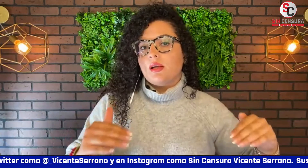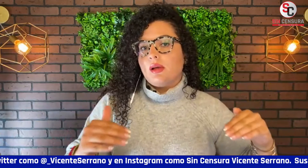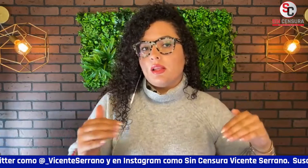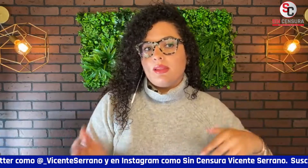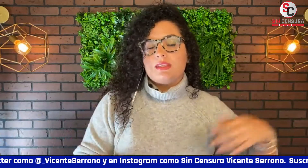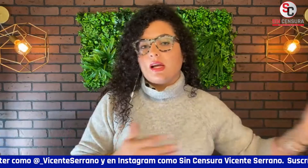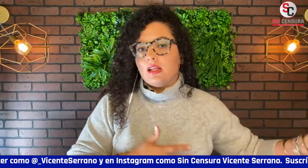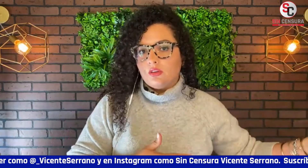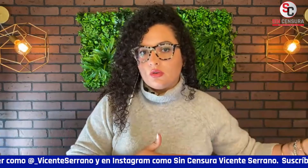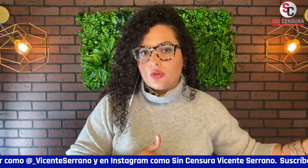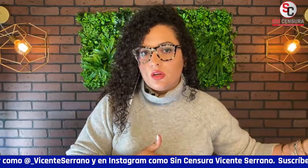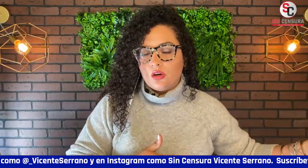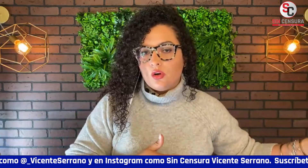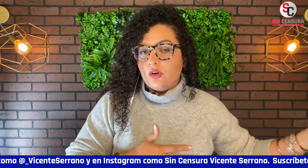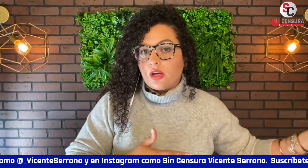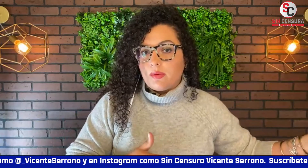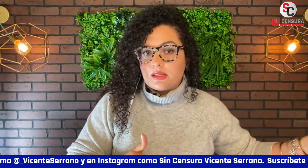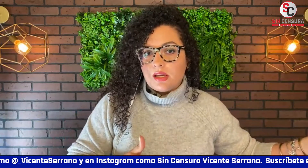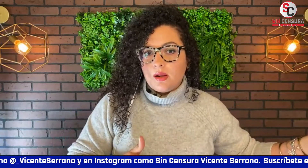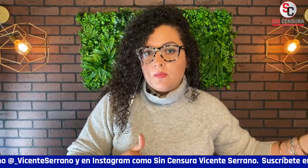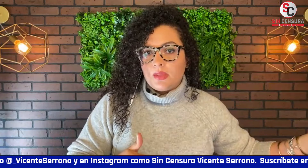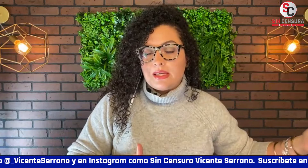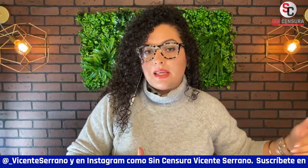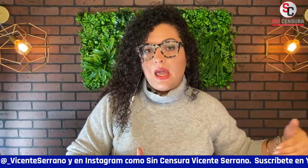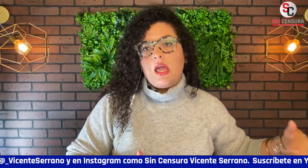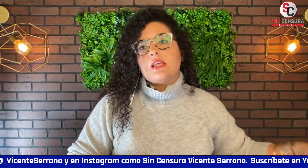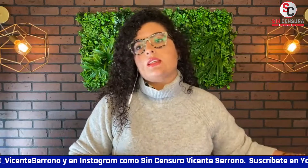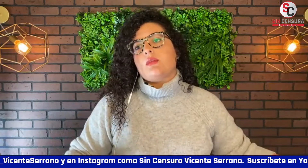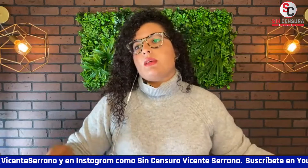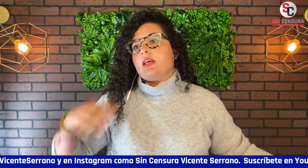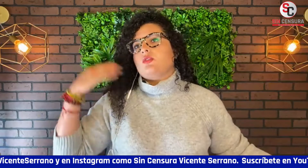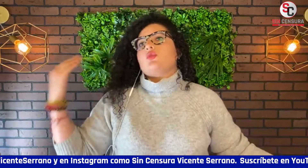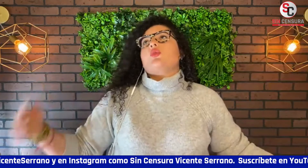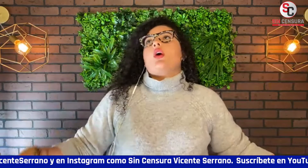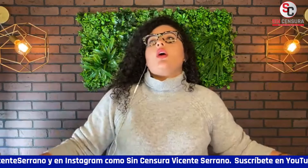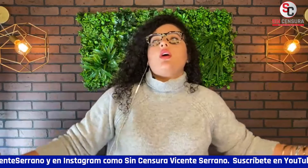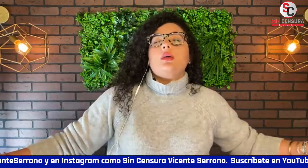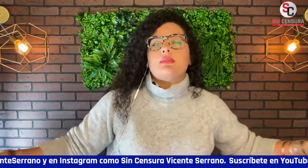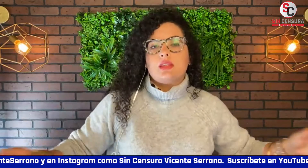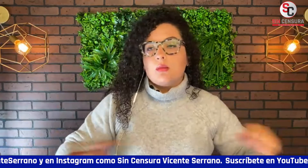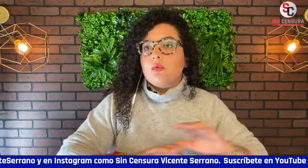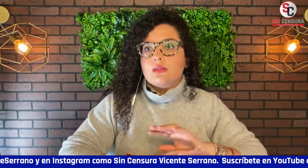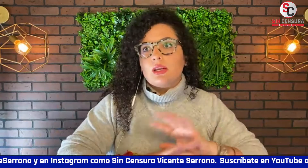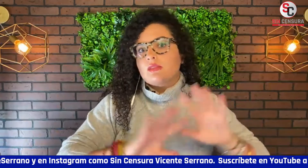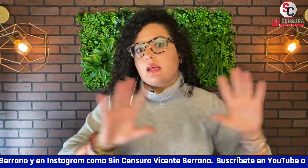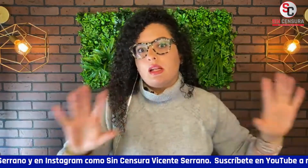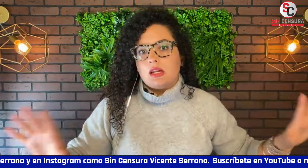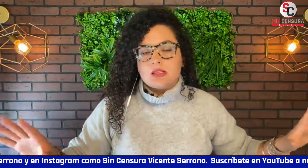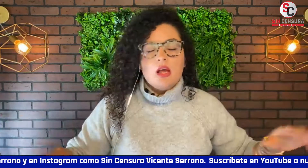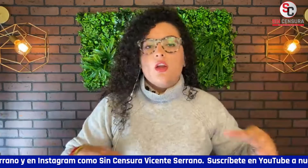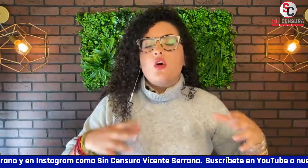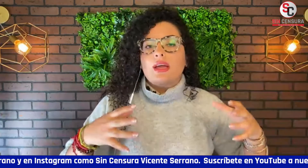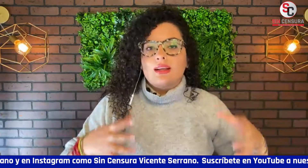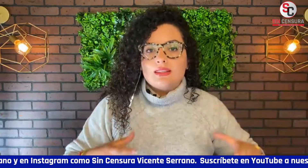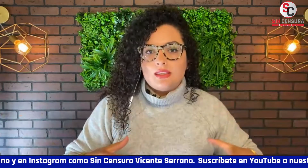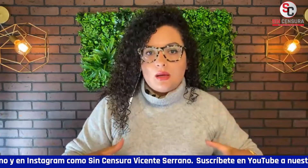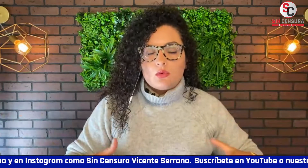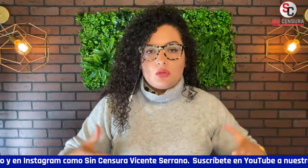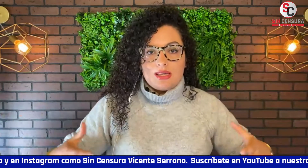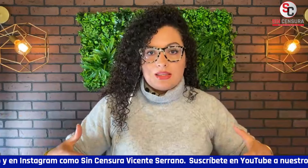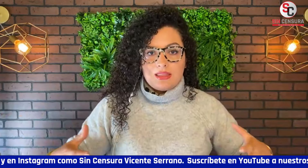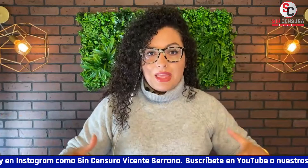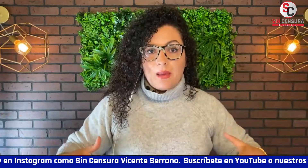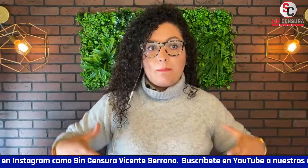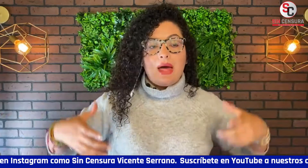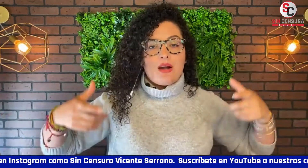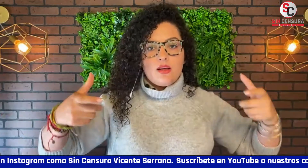no puedes elevar el debate sacándolos. Lo único que vas a hacer es que me censuró y vas a traer puras Marías Magdalenas. Lo que